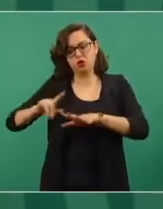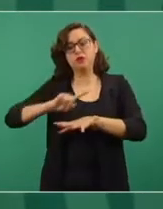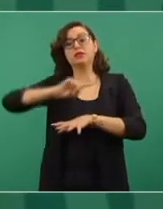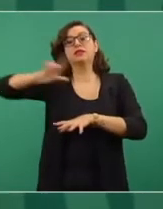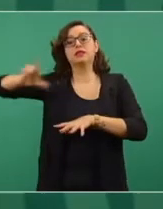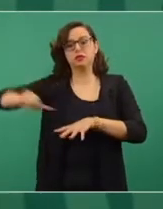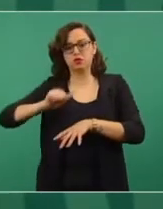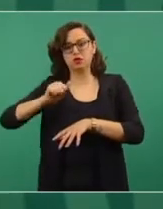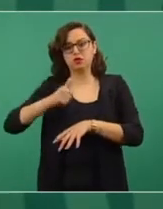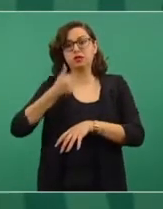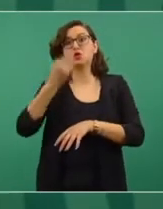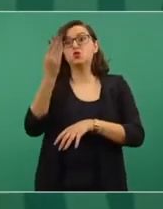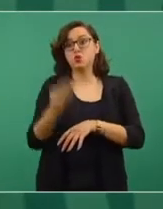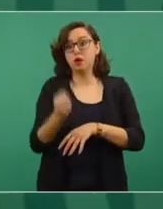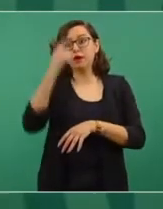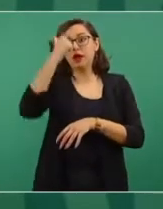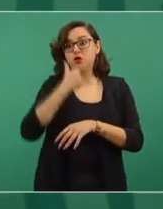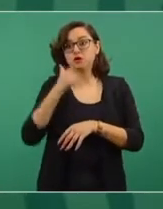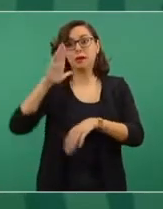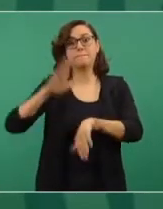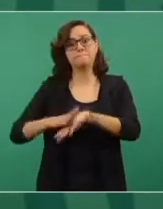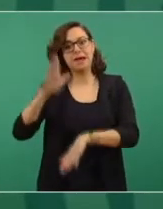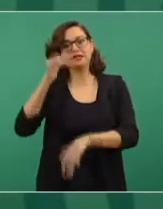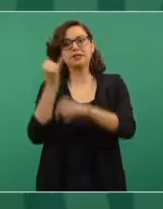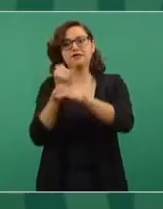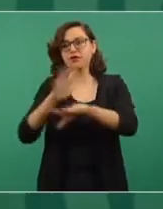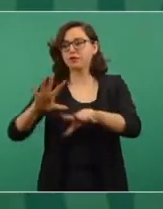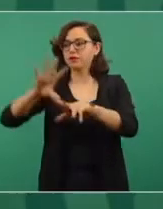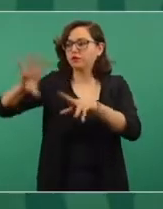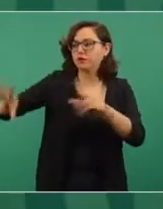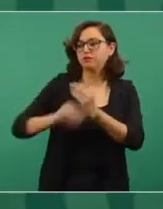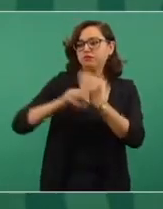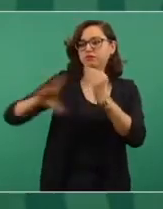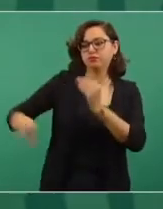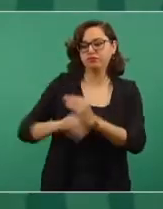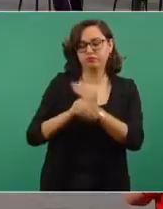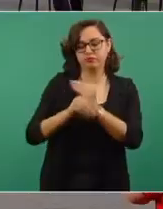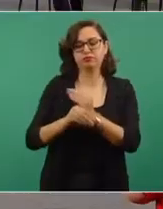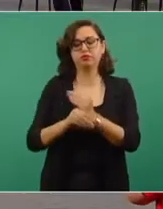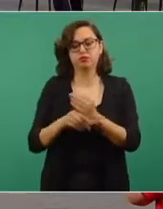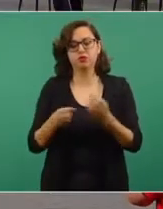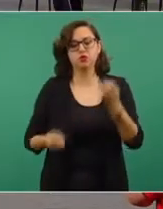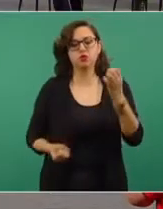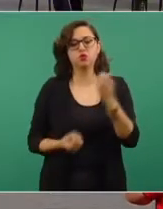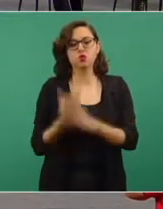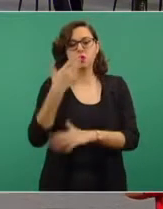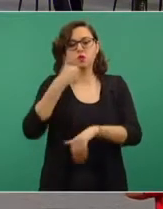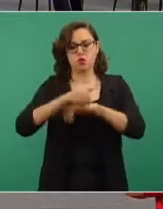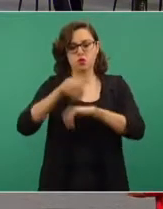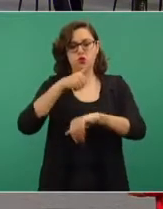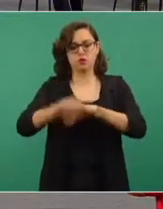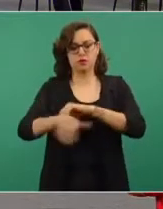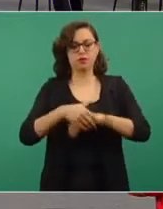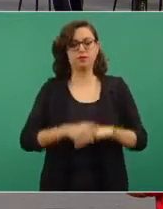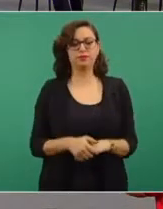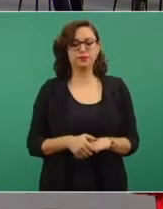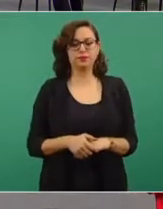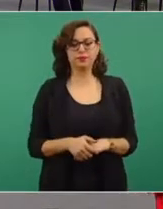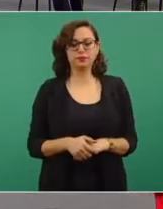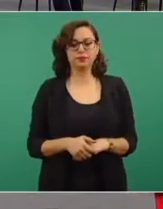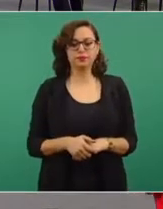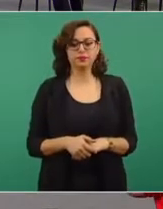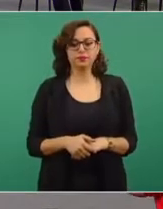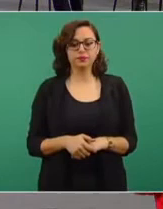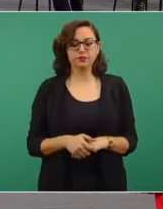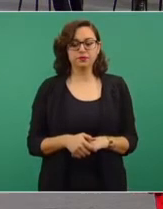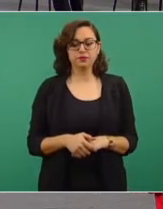dosis adicionales de vacunas que se pusieron entre las 4 y las 9 de la noche. Vamos a poner la primera, por favor. En